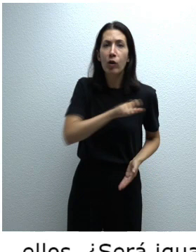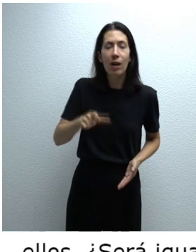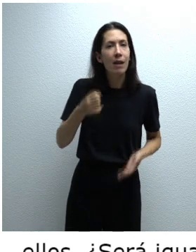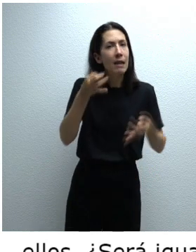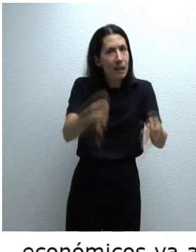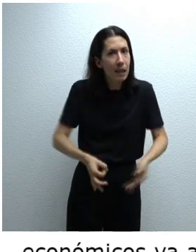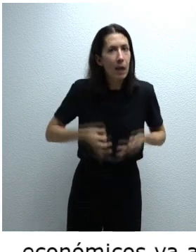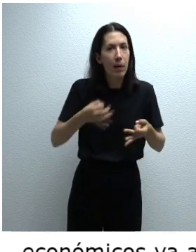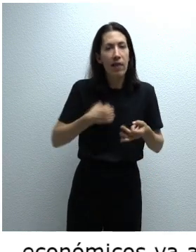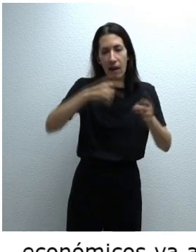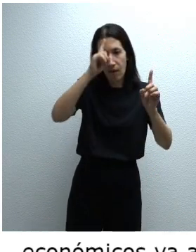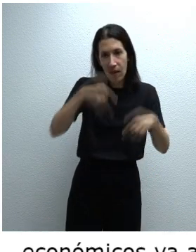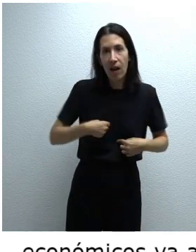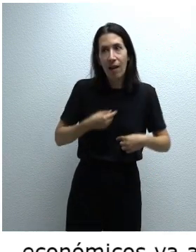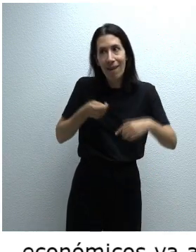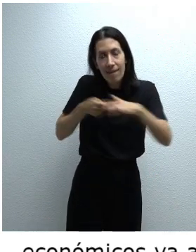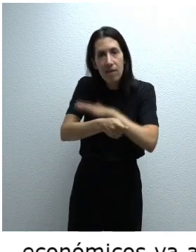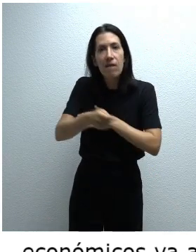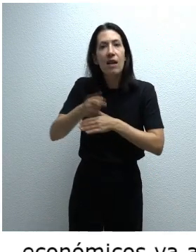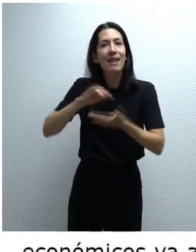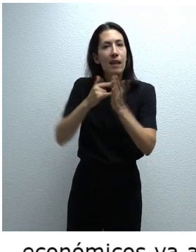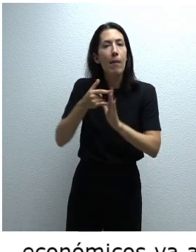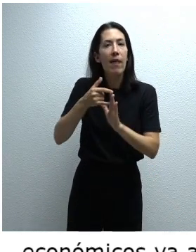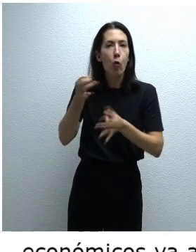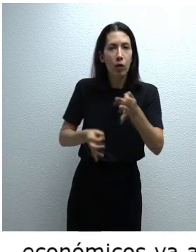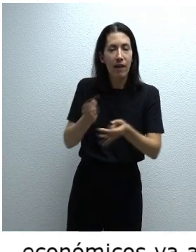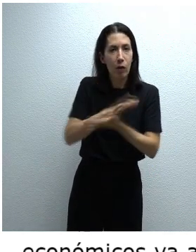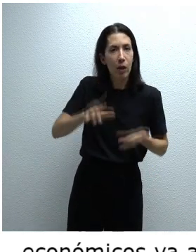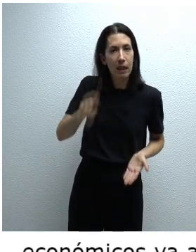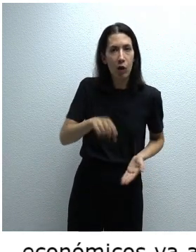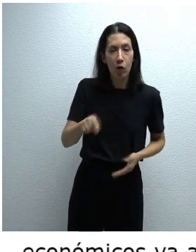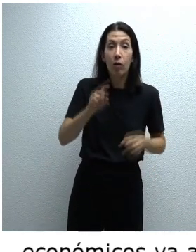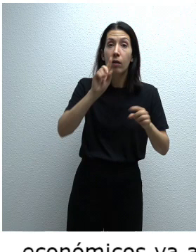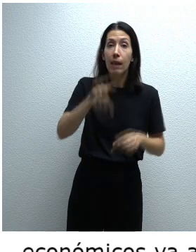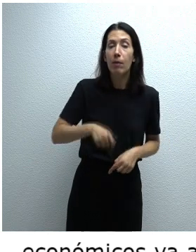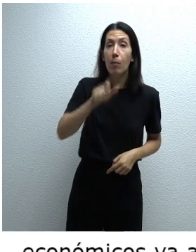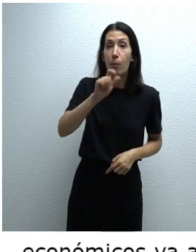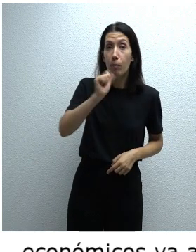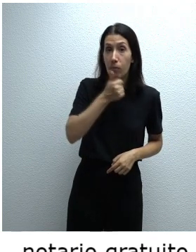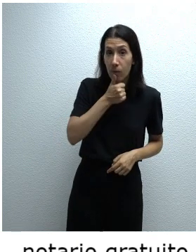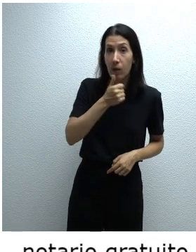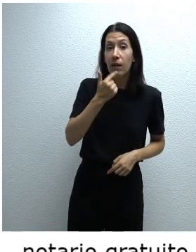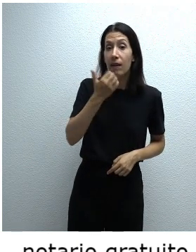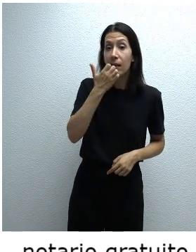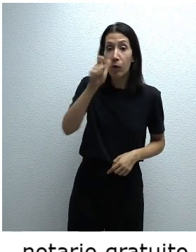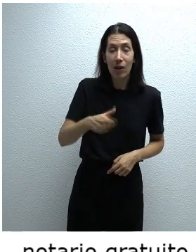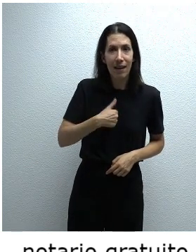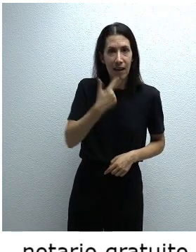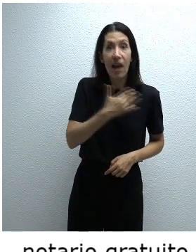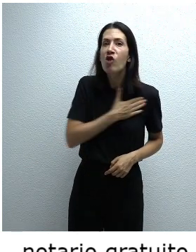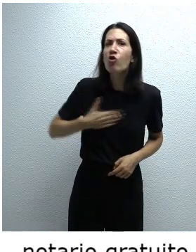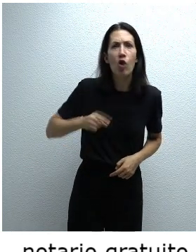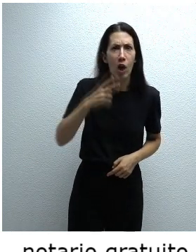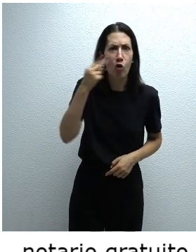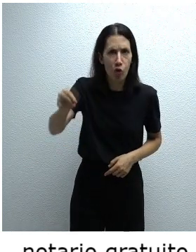que hacerlo a través del sistema de justicia gratuita? Anónimo, si la persona incluye en un poder o en un mandato que no quiere ser incapacitado, ¿pueden